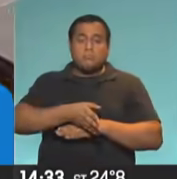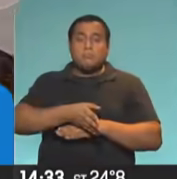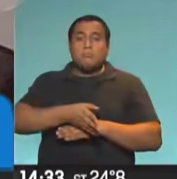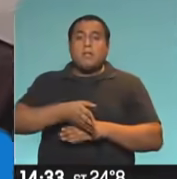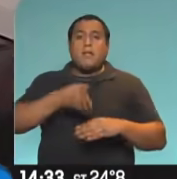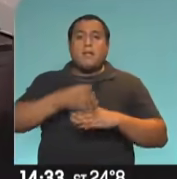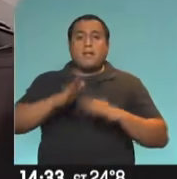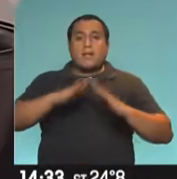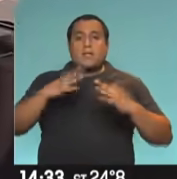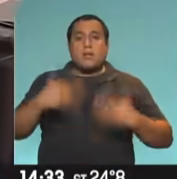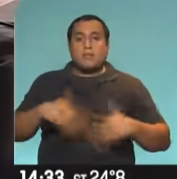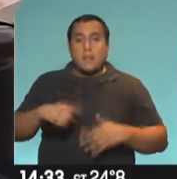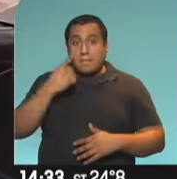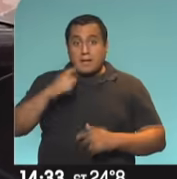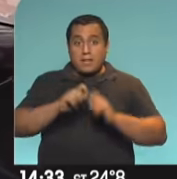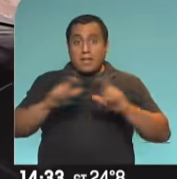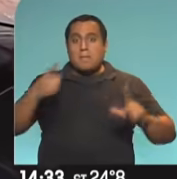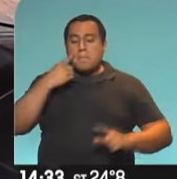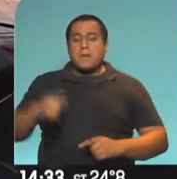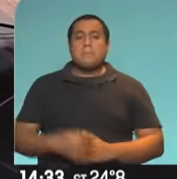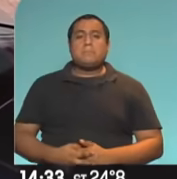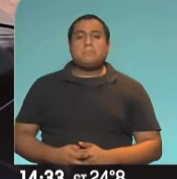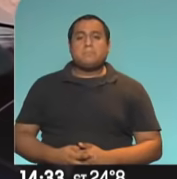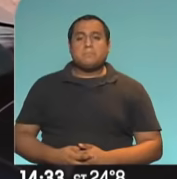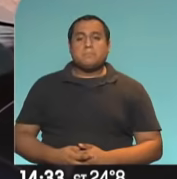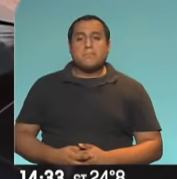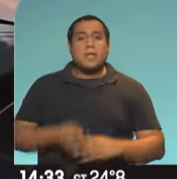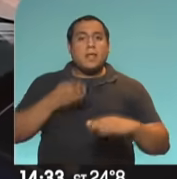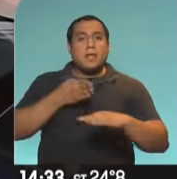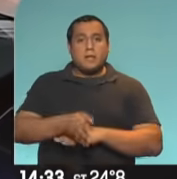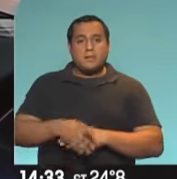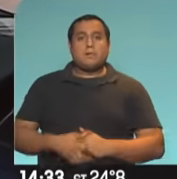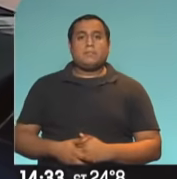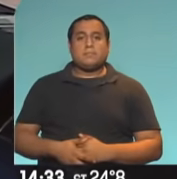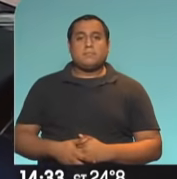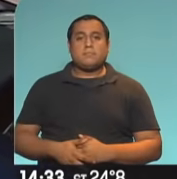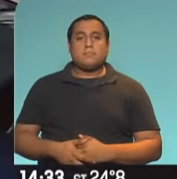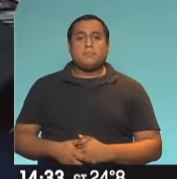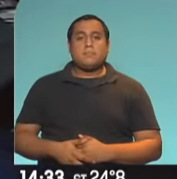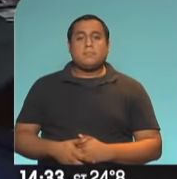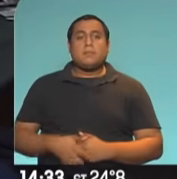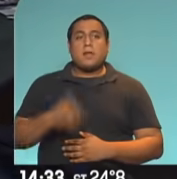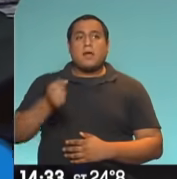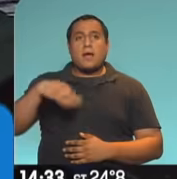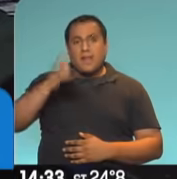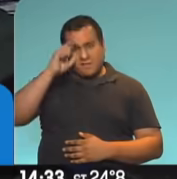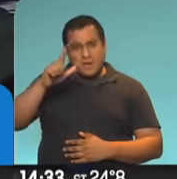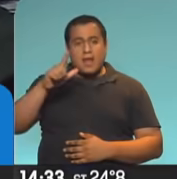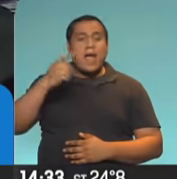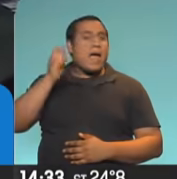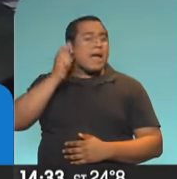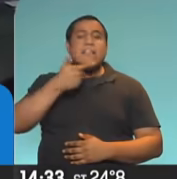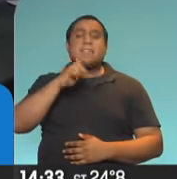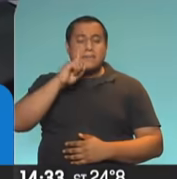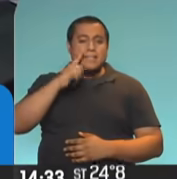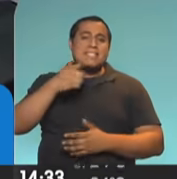Casa Rosada, estamos viéndolo a través de las imágenes, acaba de ingresar entonces Anabel Fernández Agasti, también